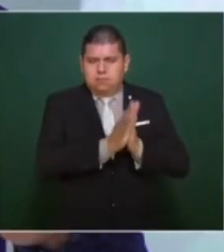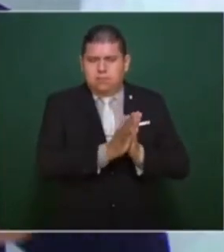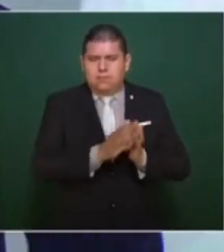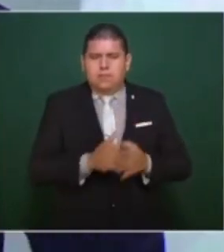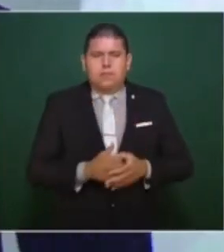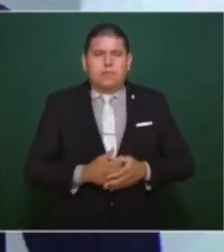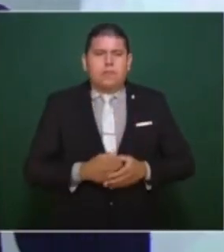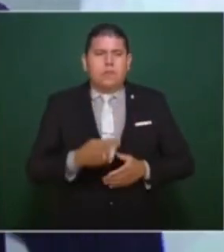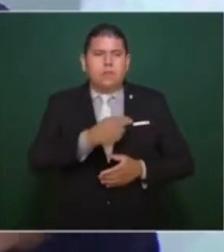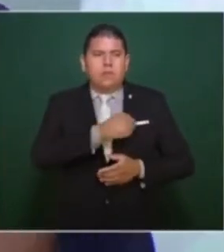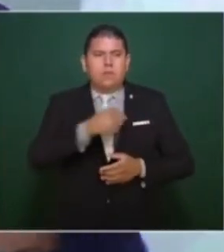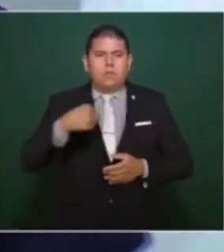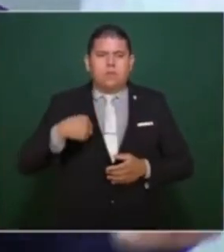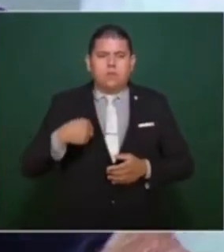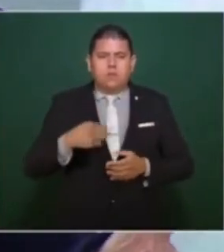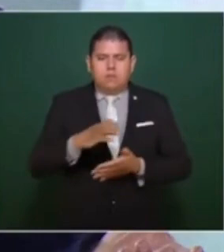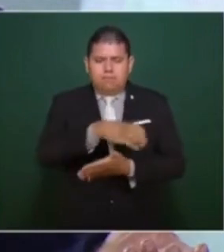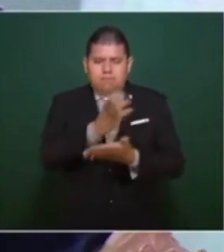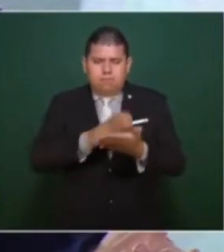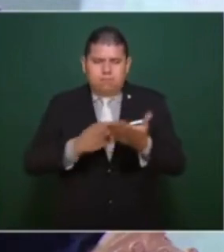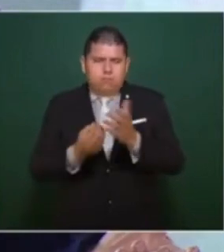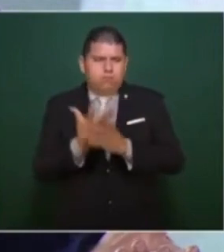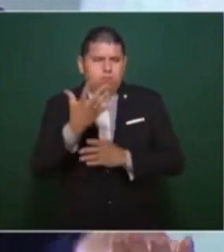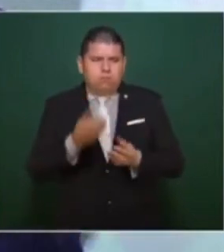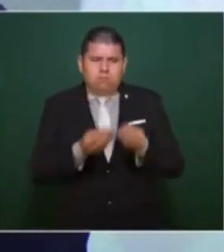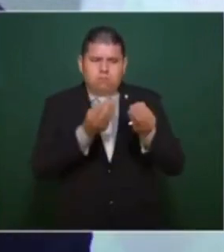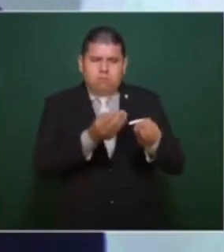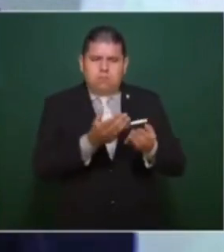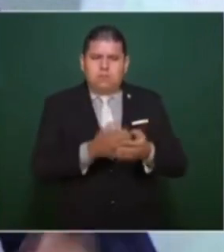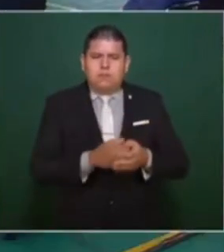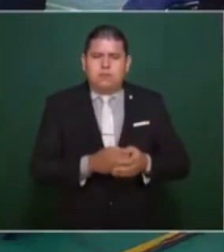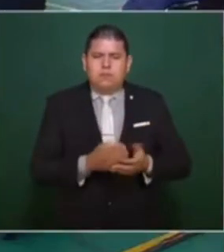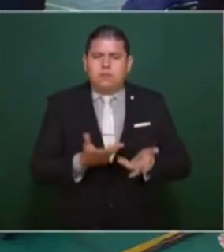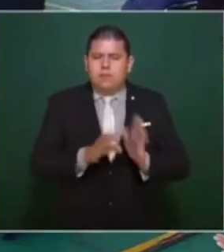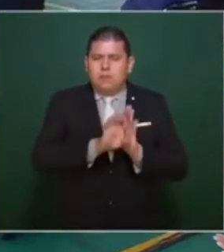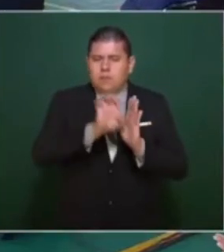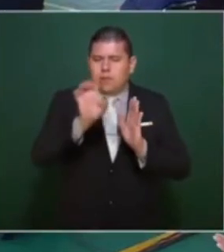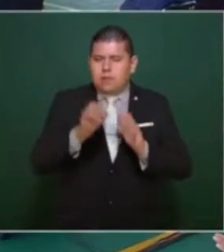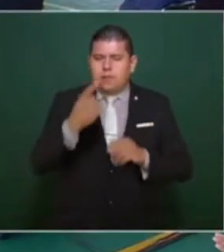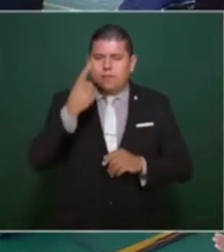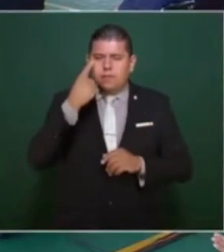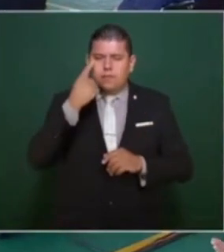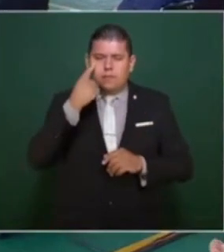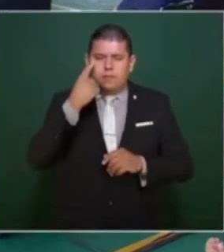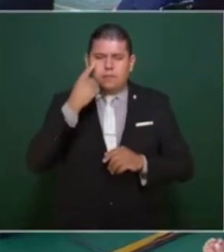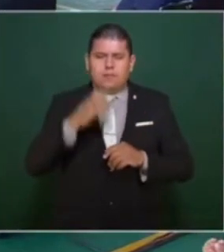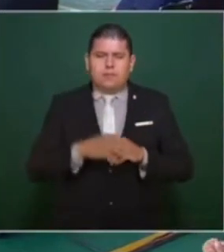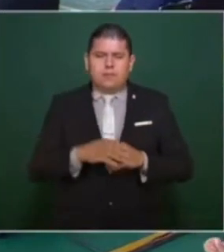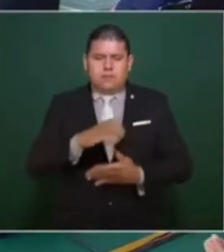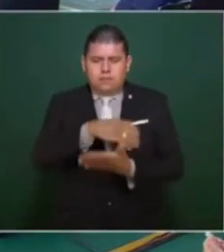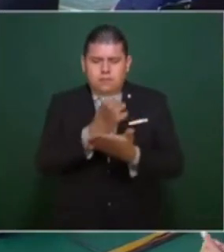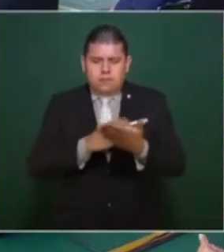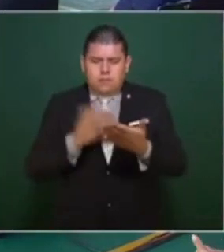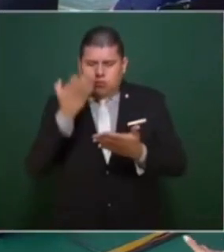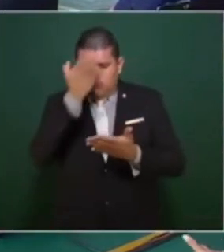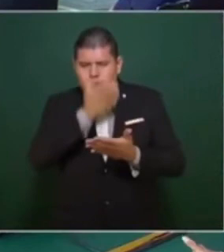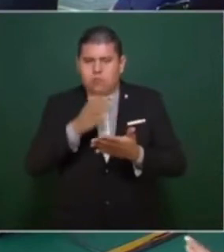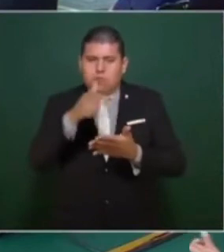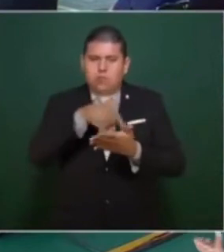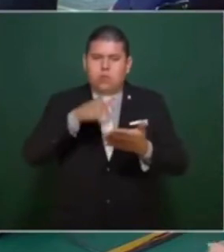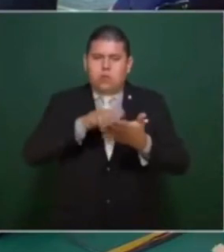Nosotros estamos revisando contratos. Por ejemplo, se revisó el contrato de los